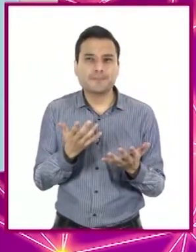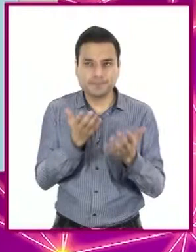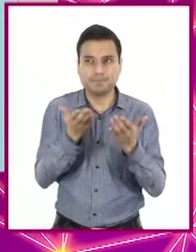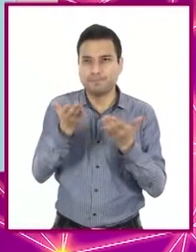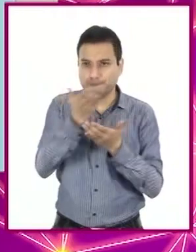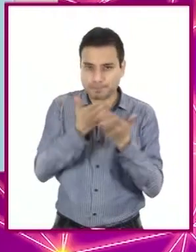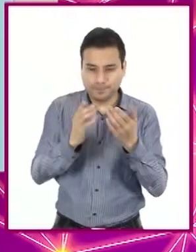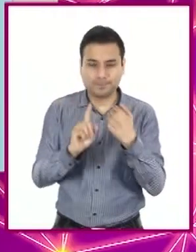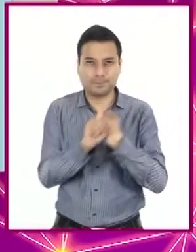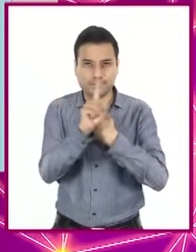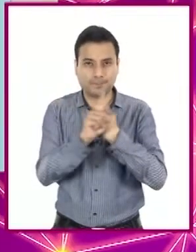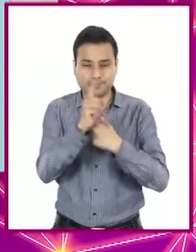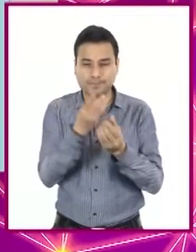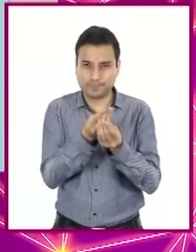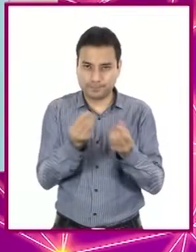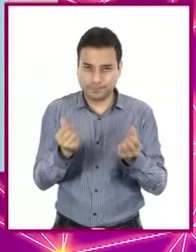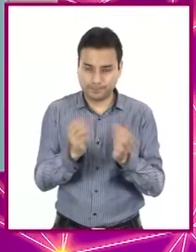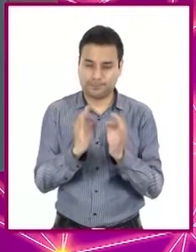de resolución pacífica.